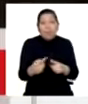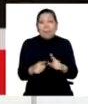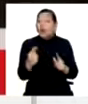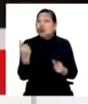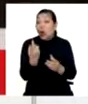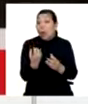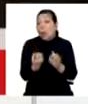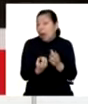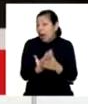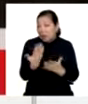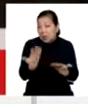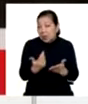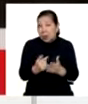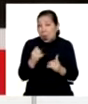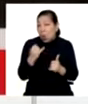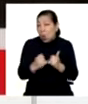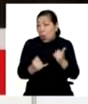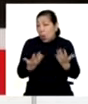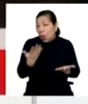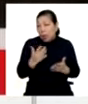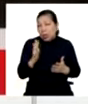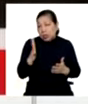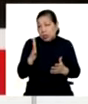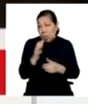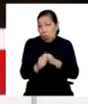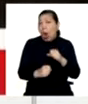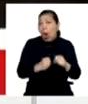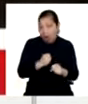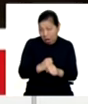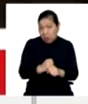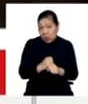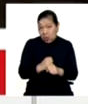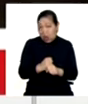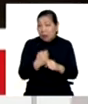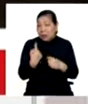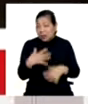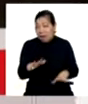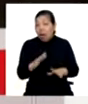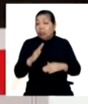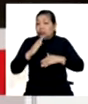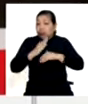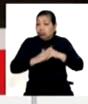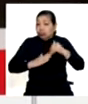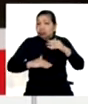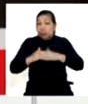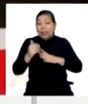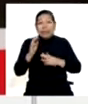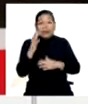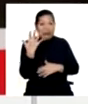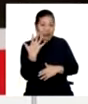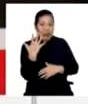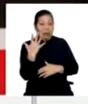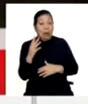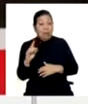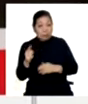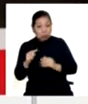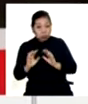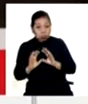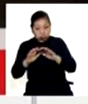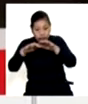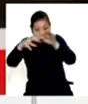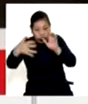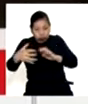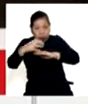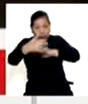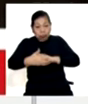en Arequipa, por ejemplo, en los últimos 5 años ya se van construyendo 5.000 cobertizos, de los